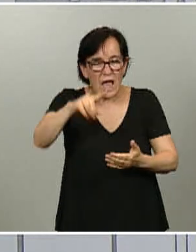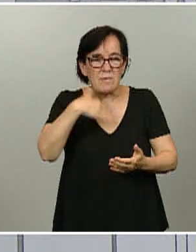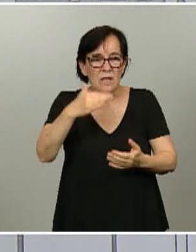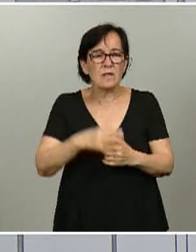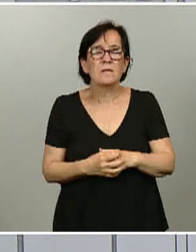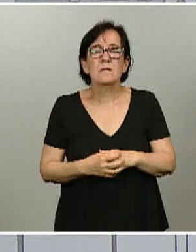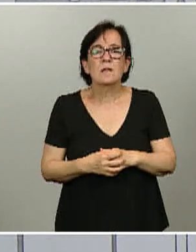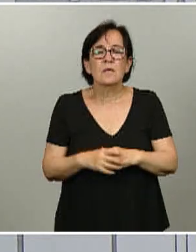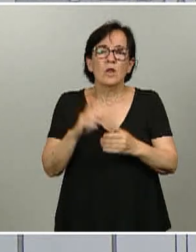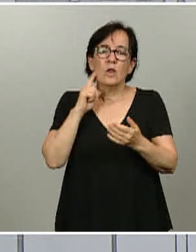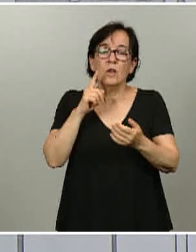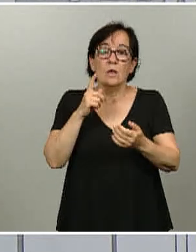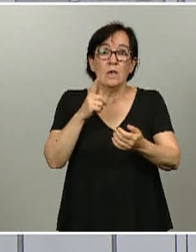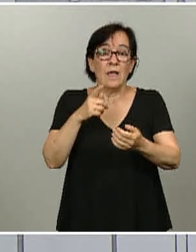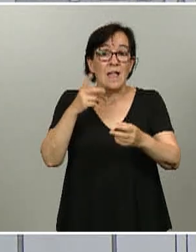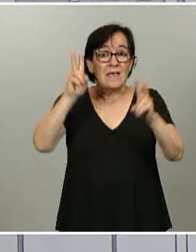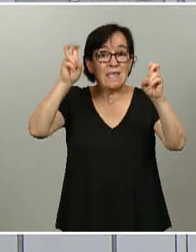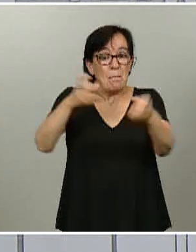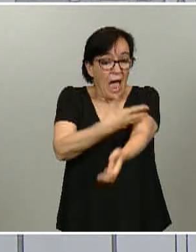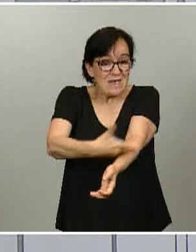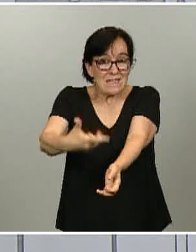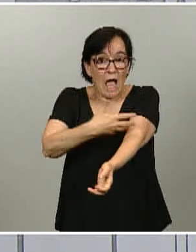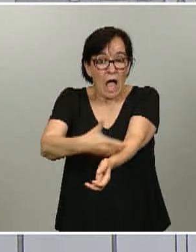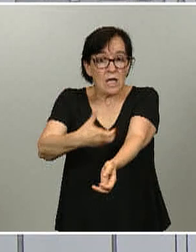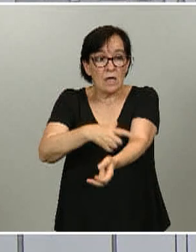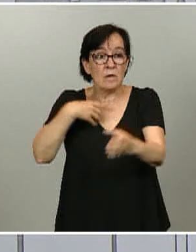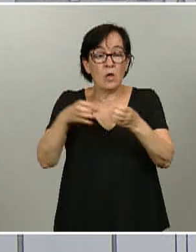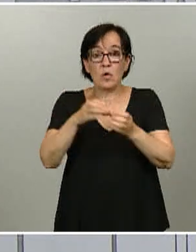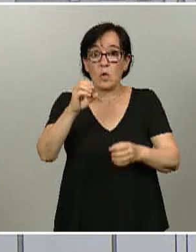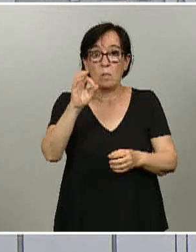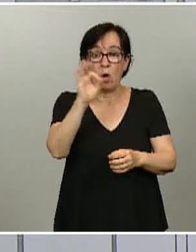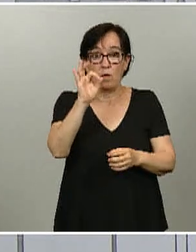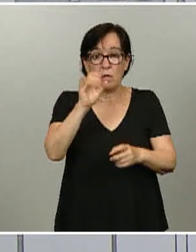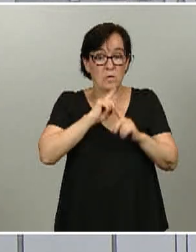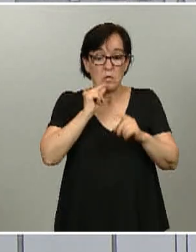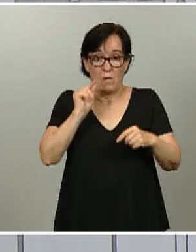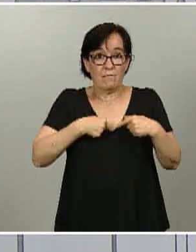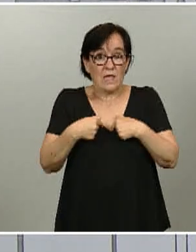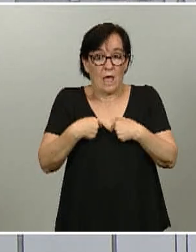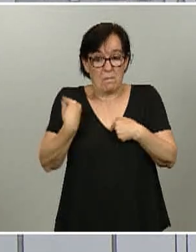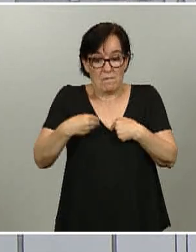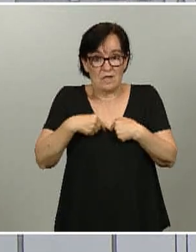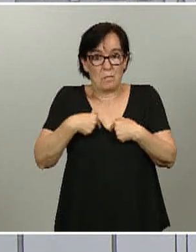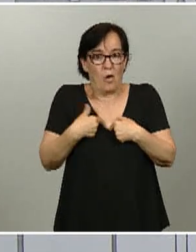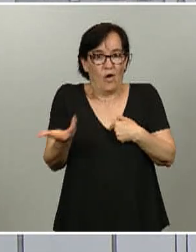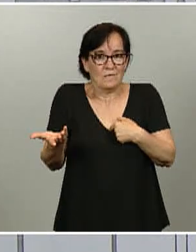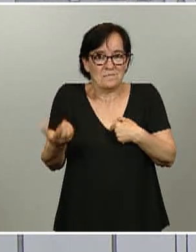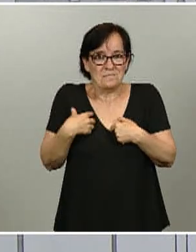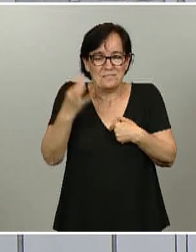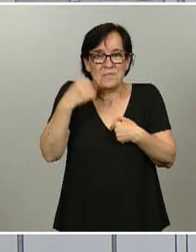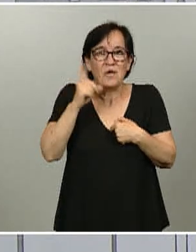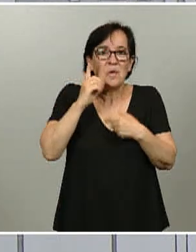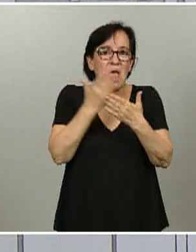sanguíneos, no. Yo soy grupo 0 y me infecté. Mucho más no les puedo decir sobre ese estudio porque no lo